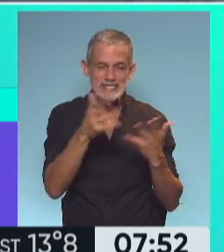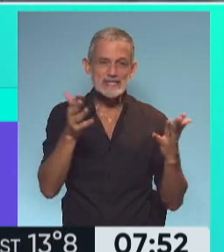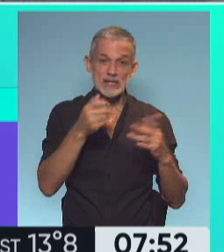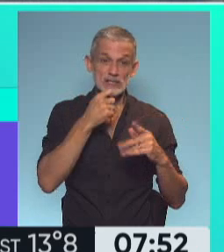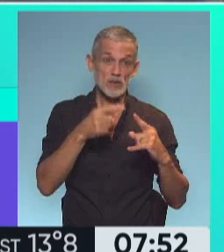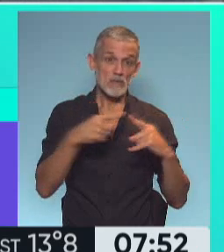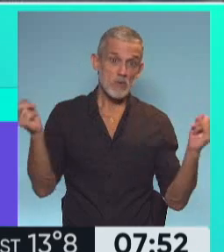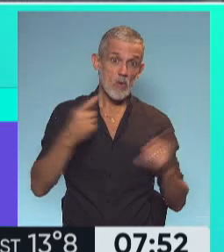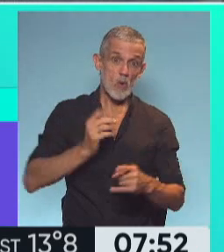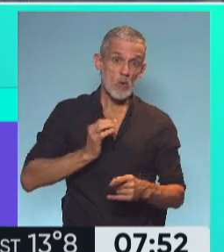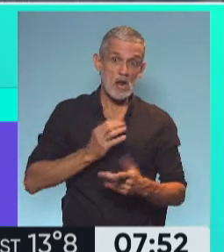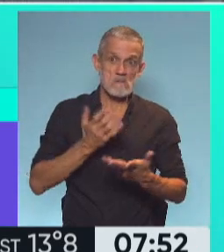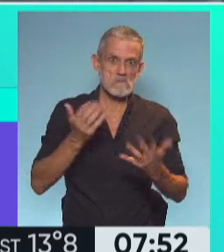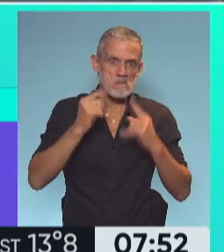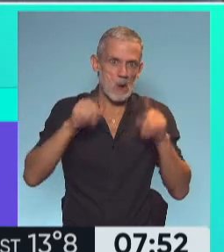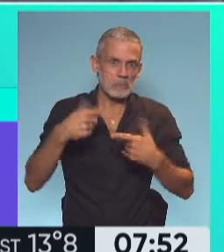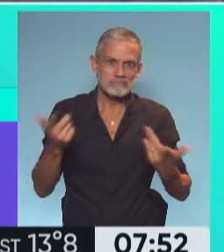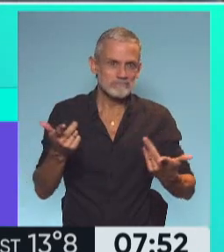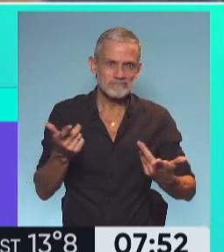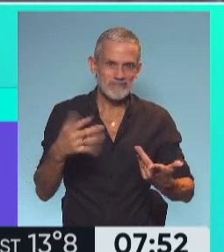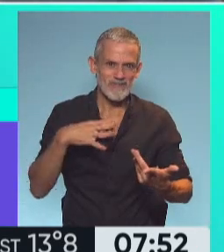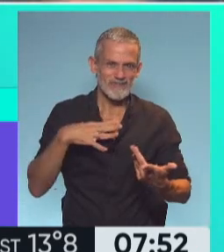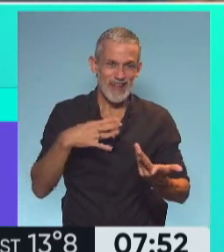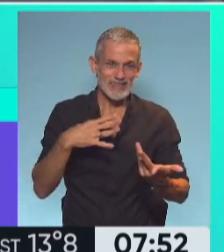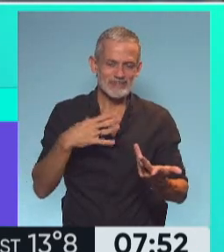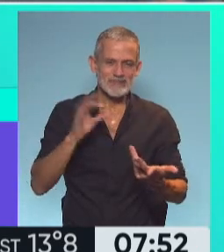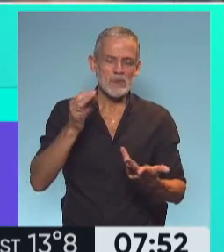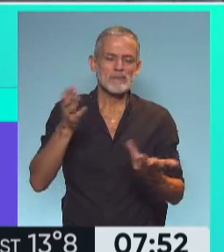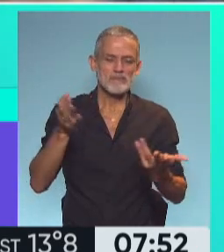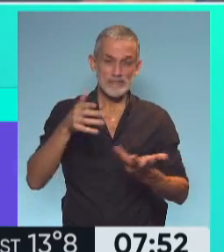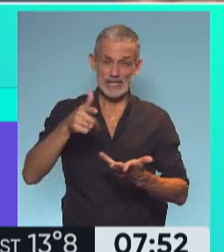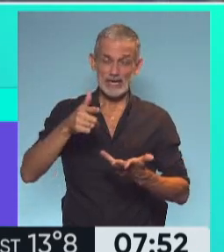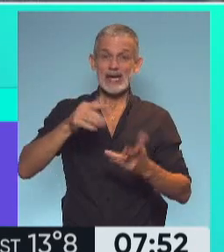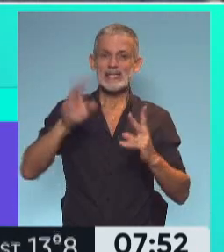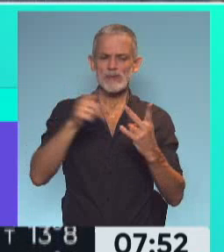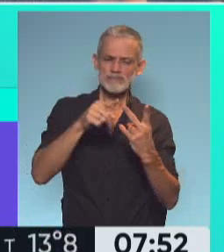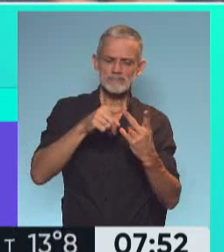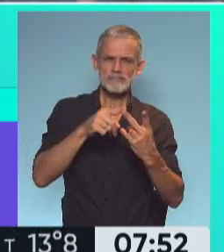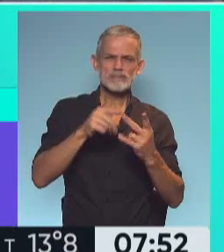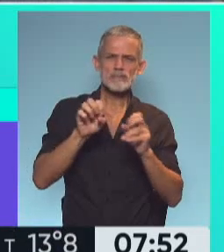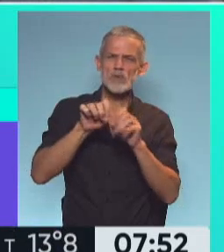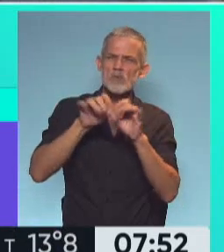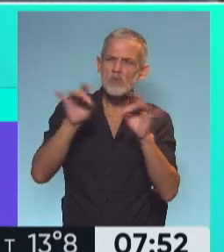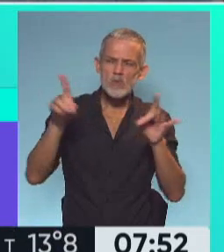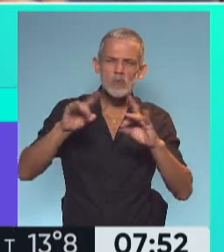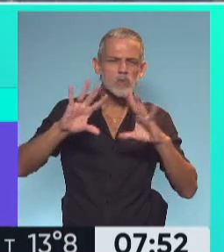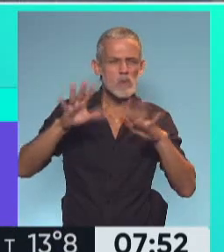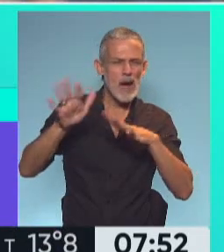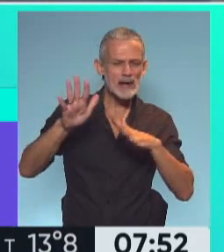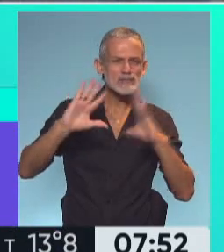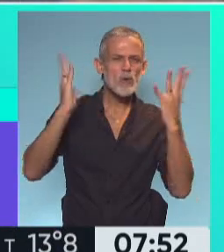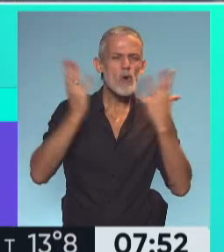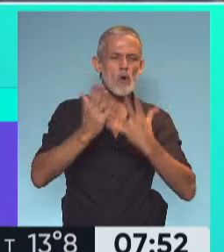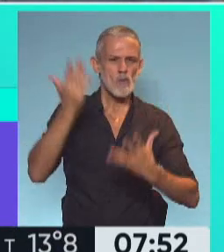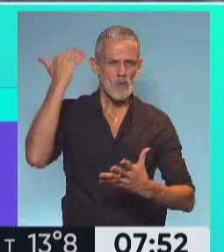prolonga más de 1 año, y la verdad es que no lo sabemos. Y la otra es la extrapolación con otras epidemias similares. Hemos tenido